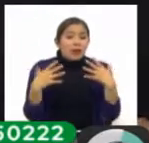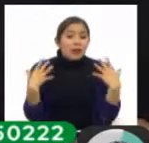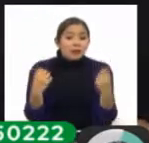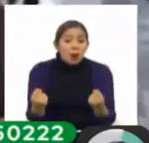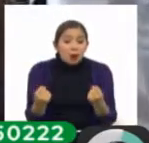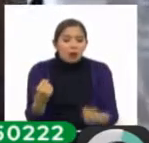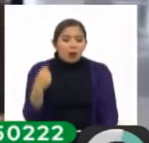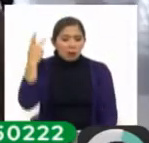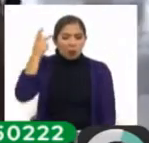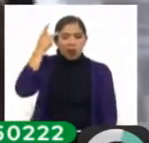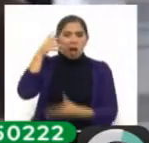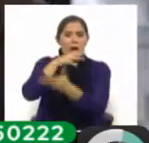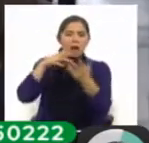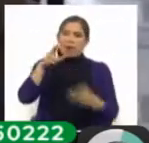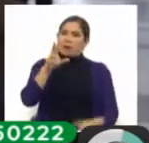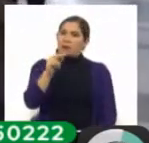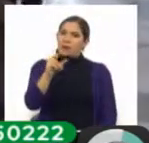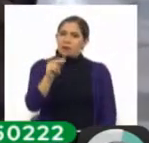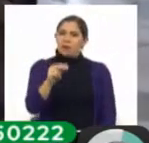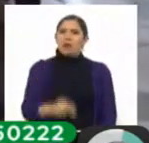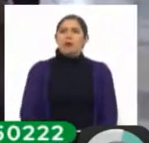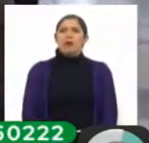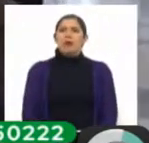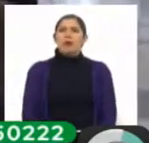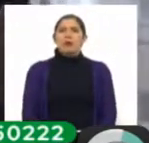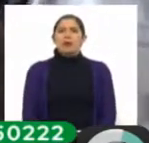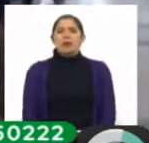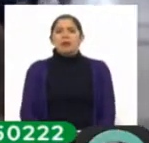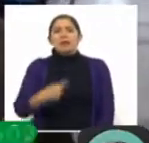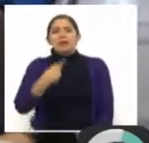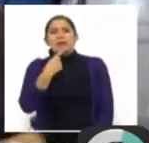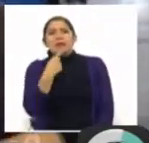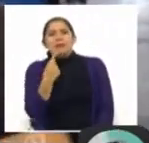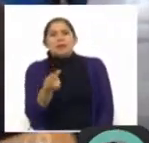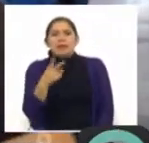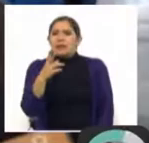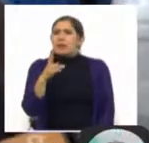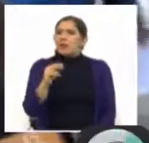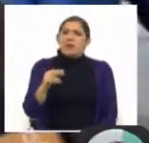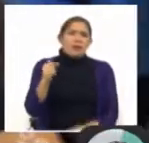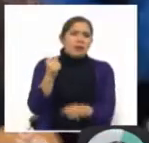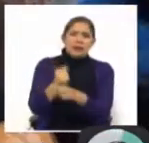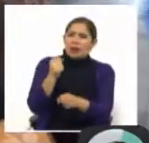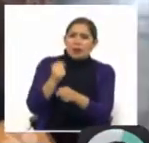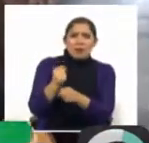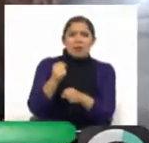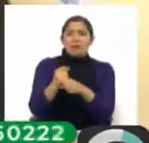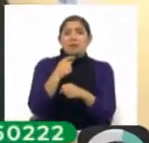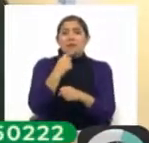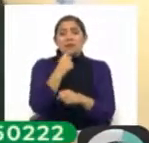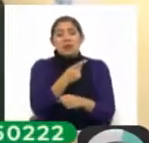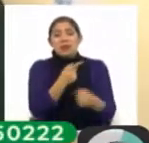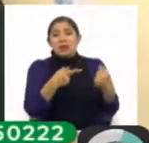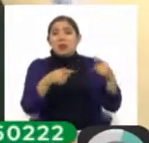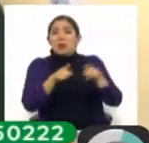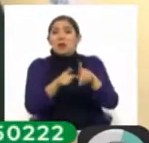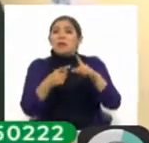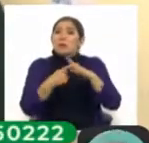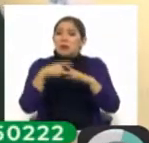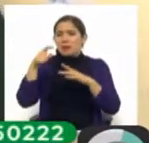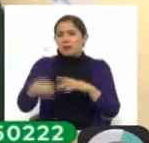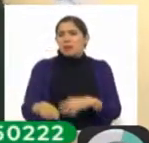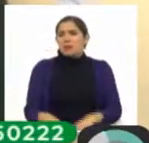los pacientes. No están trabajando, dice que cuando este empiece nomás tienen que regresar, dice. Es que tenemos